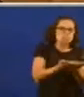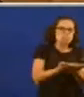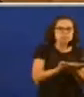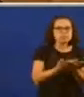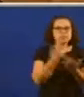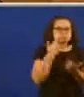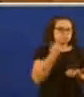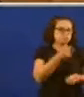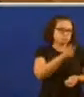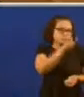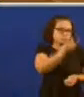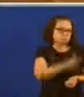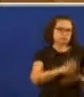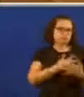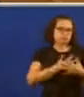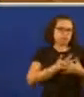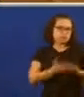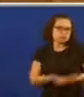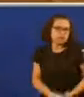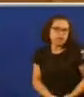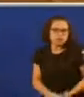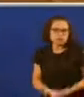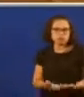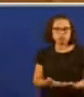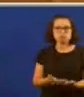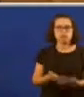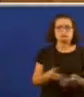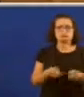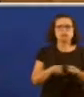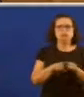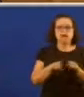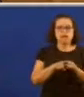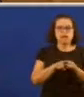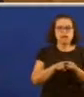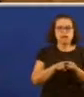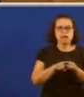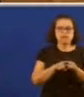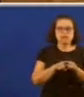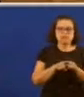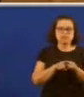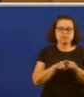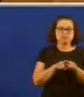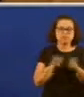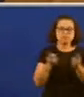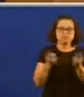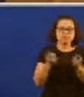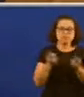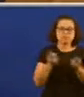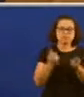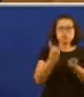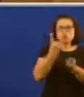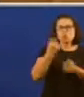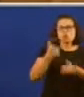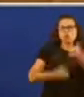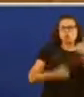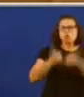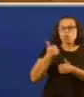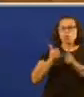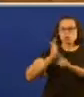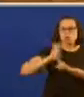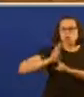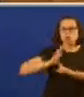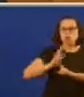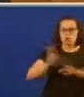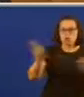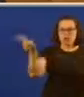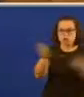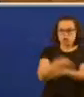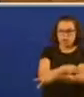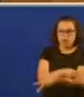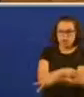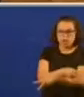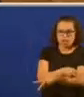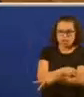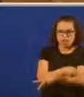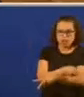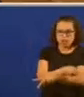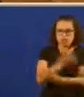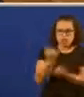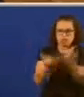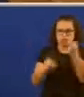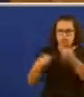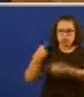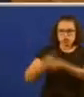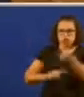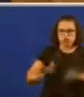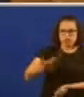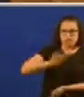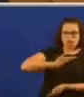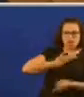voluntariamente se ofrecera a que o coste do seu sectarismo pola anular un concurso eólico legal, non o pagaran os galegos e